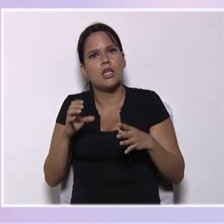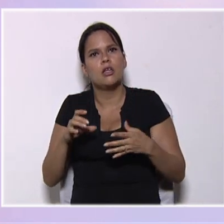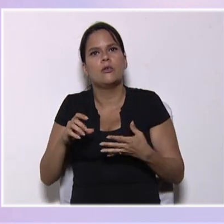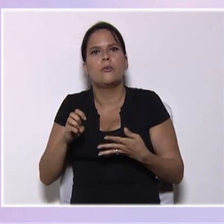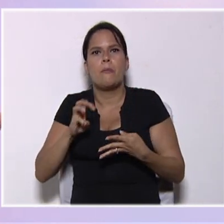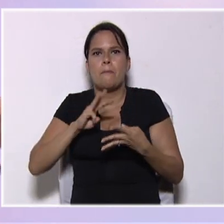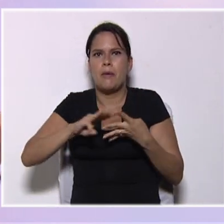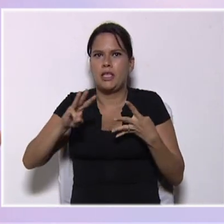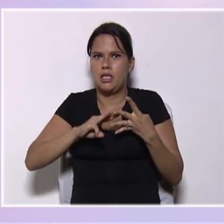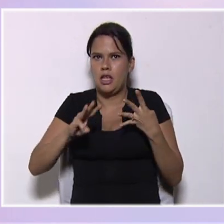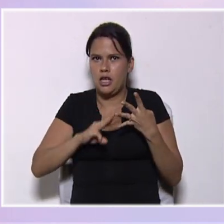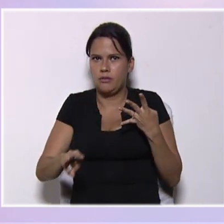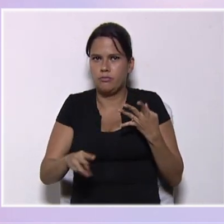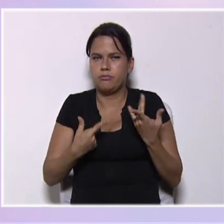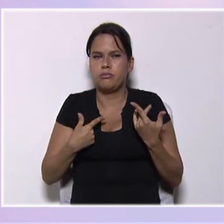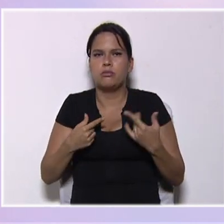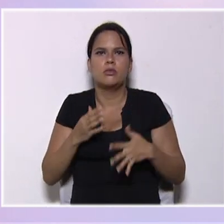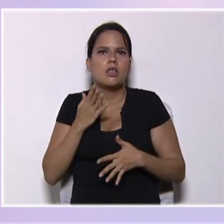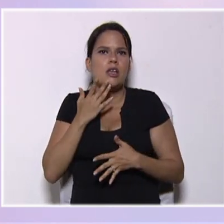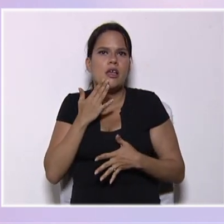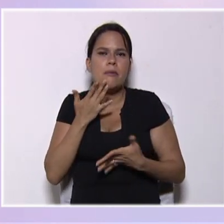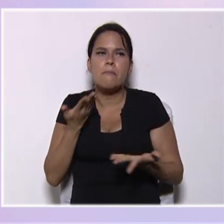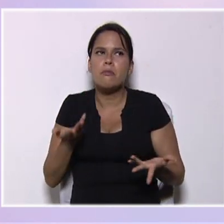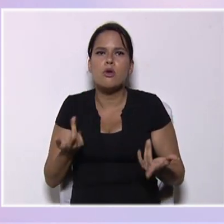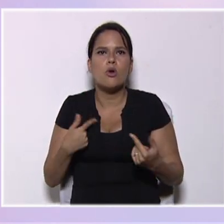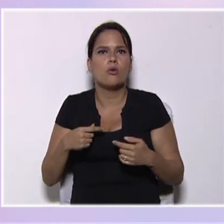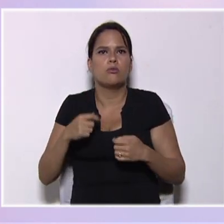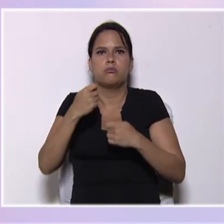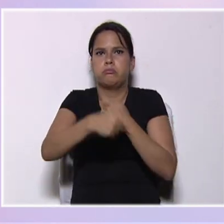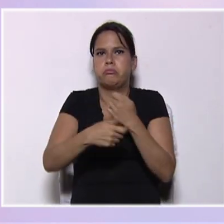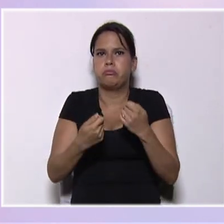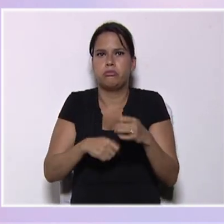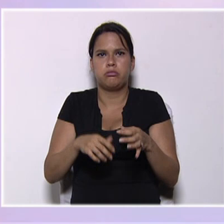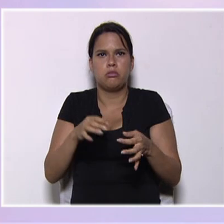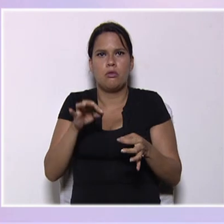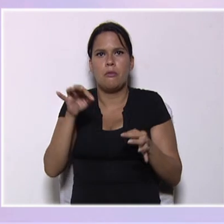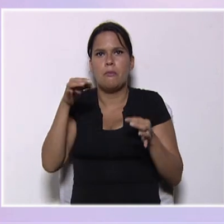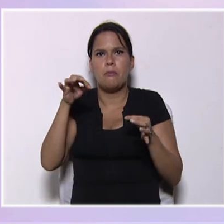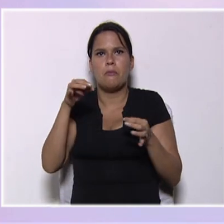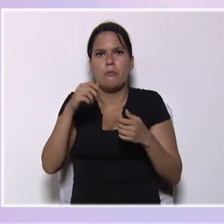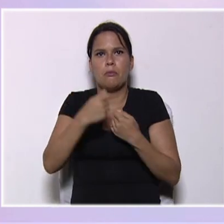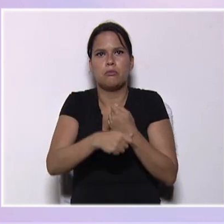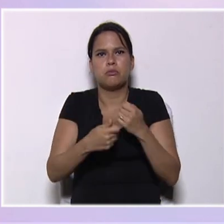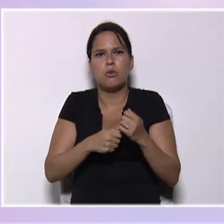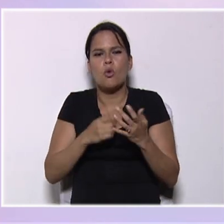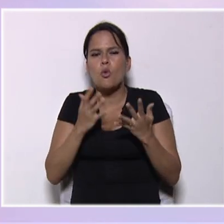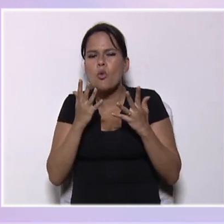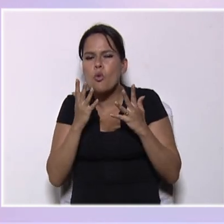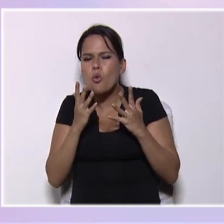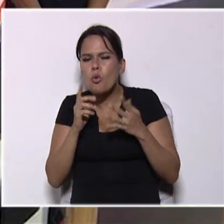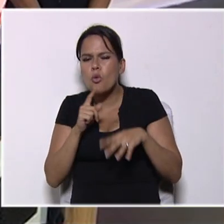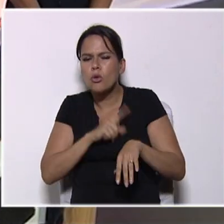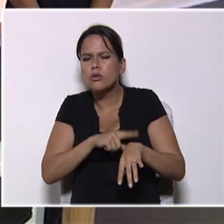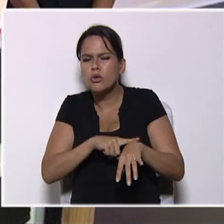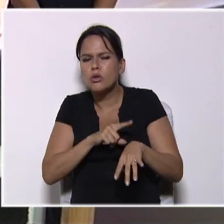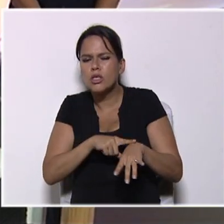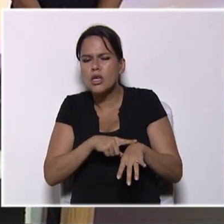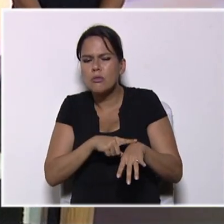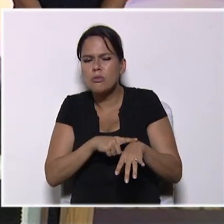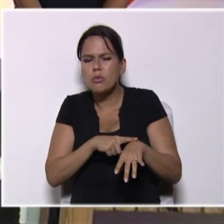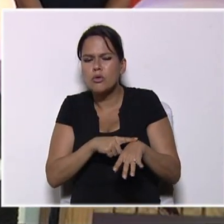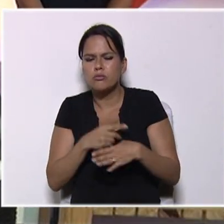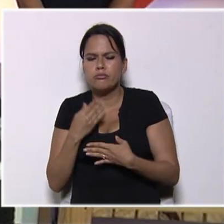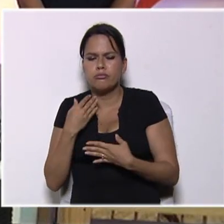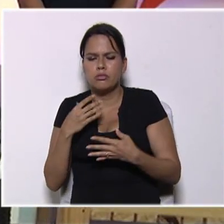material, por ejemplo, una concha de plátano, ¿cuánto tiempo tarda en degradarse? Es